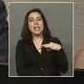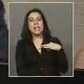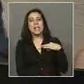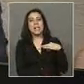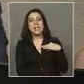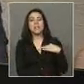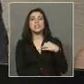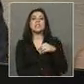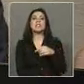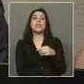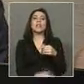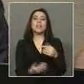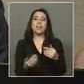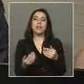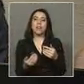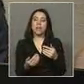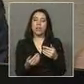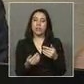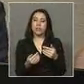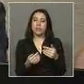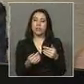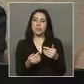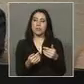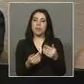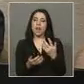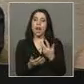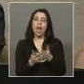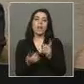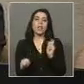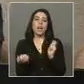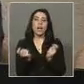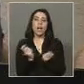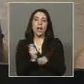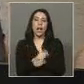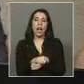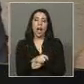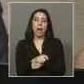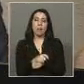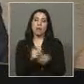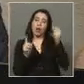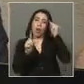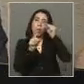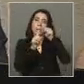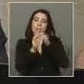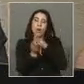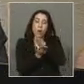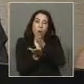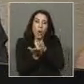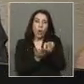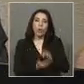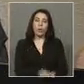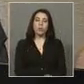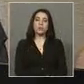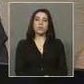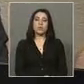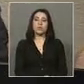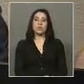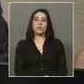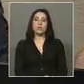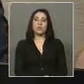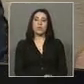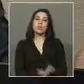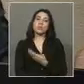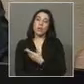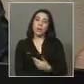las políticas que se generen, tengan cambio en sus orientaciones. Y por lo tanto, el